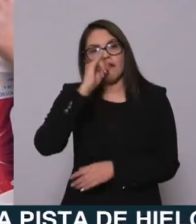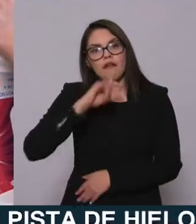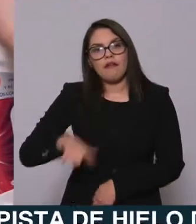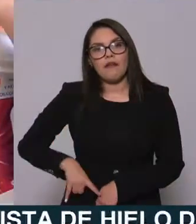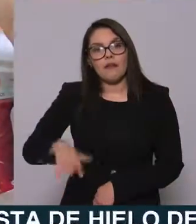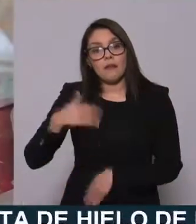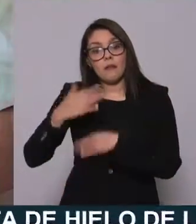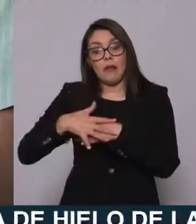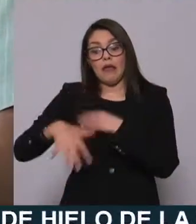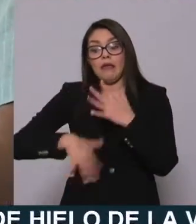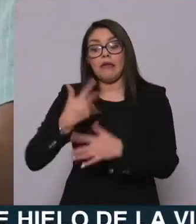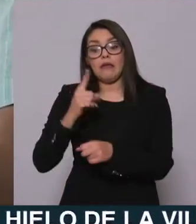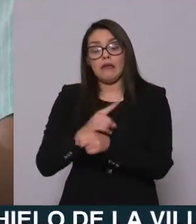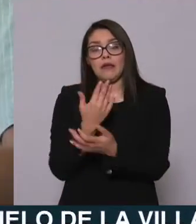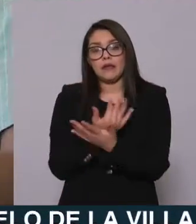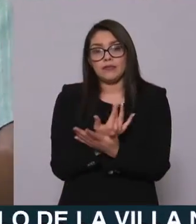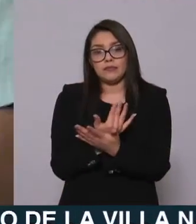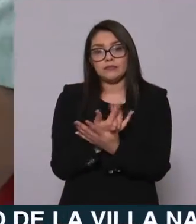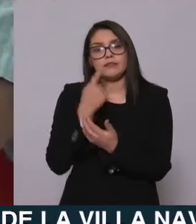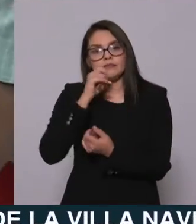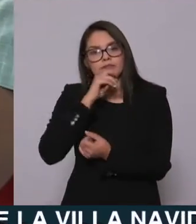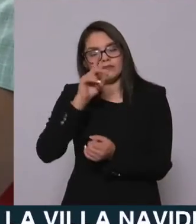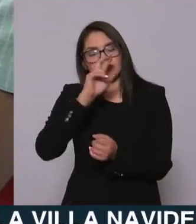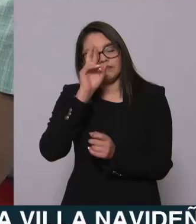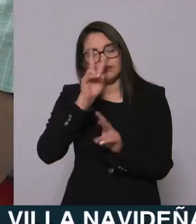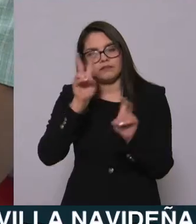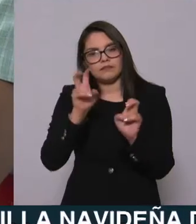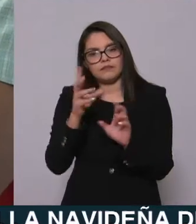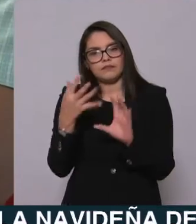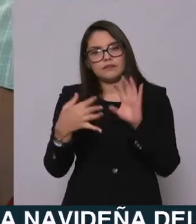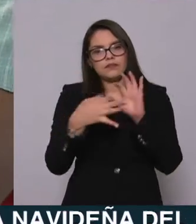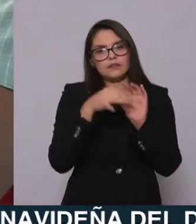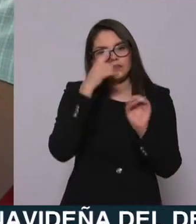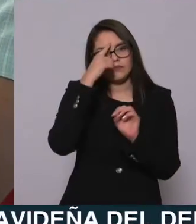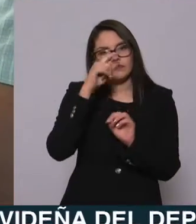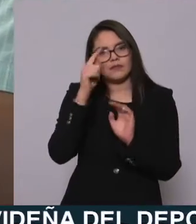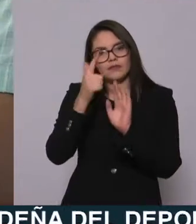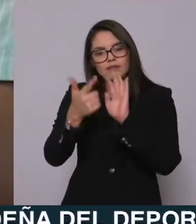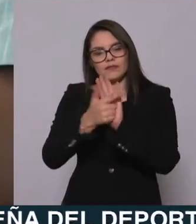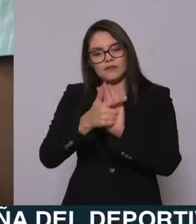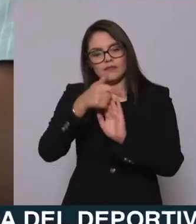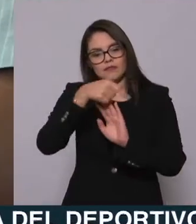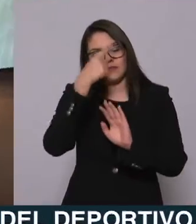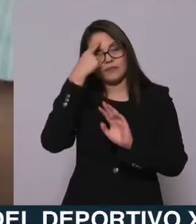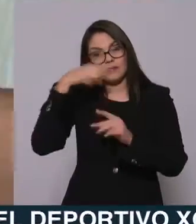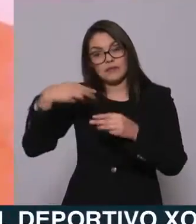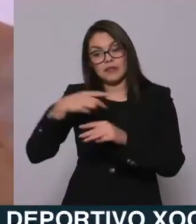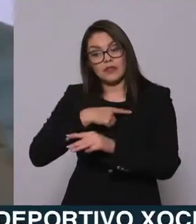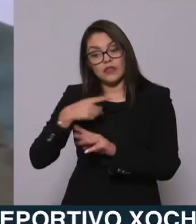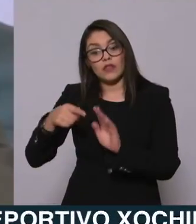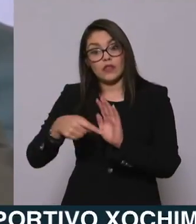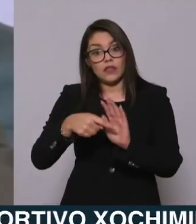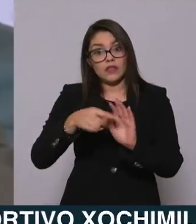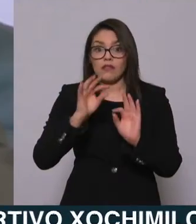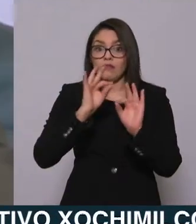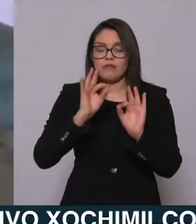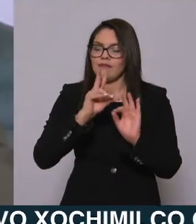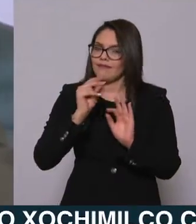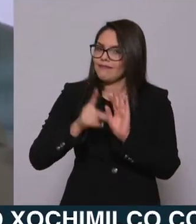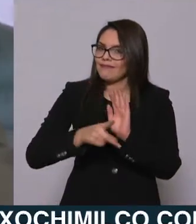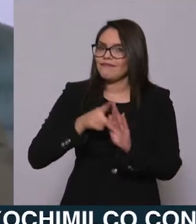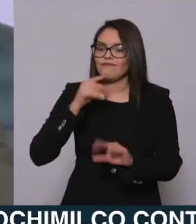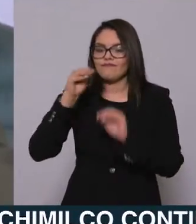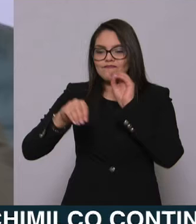próximos 15 días, en el marco de las reformas a los lineamientos de operación de mercados que se tendrá que reformar. Las sanciones que